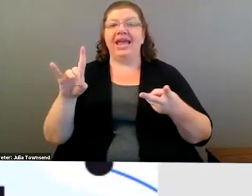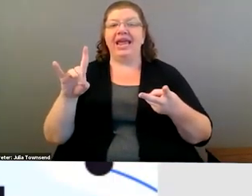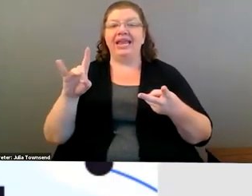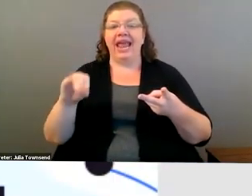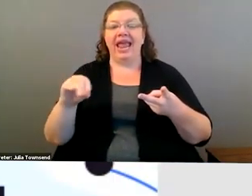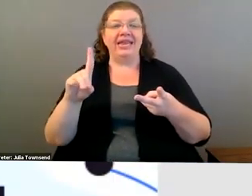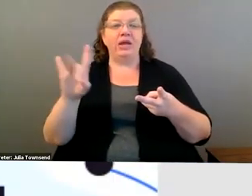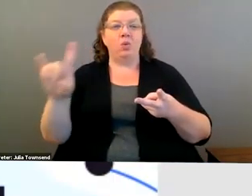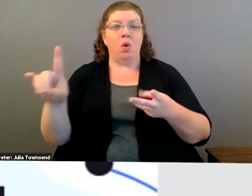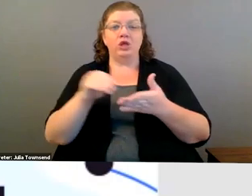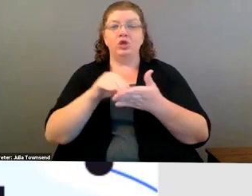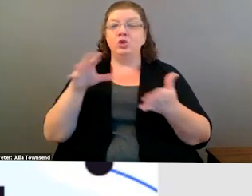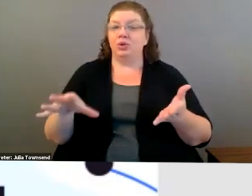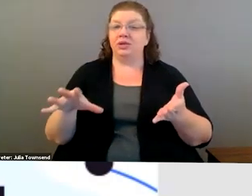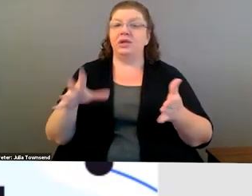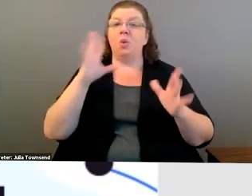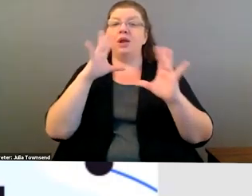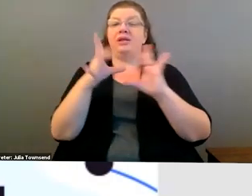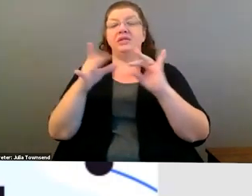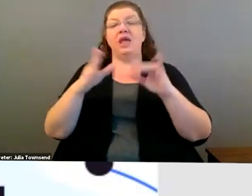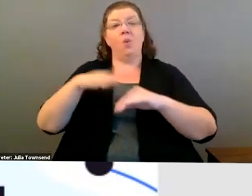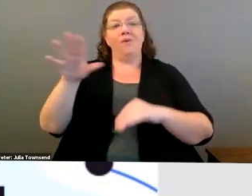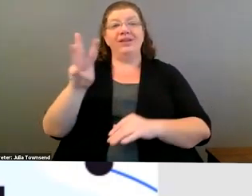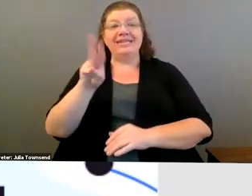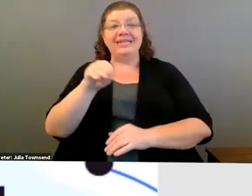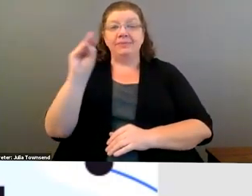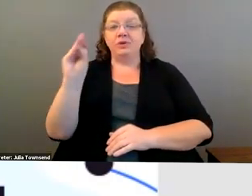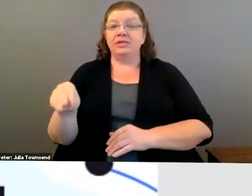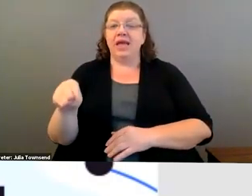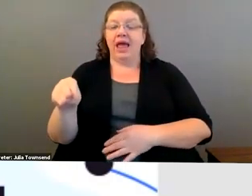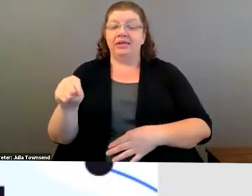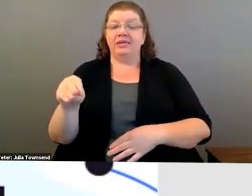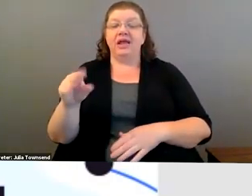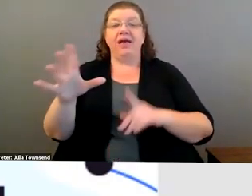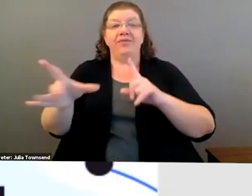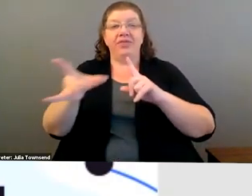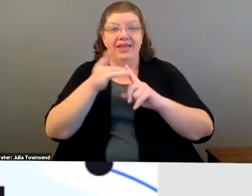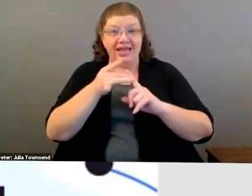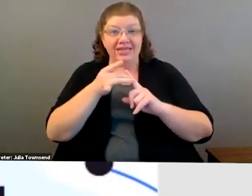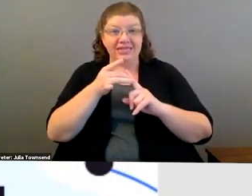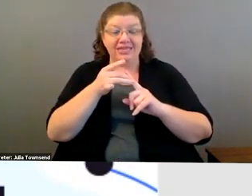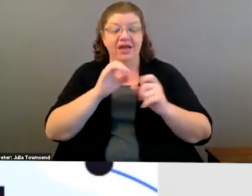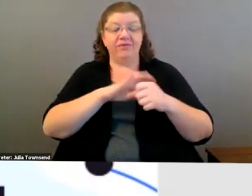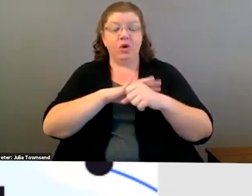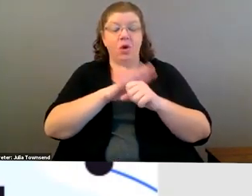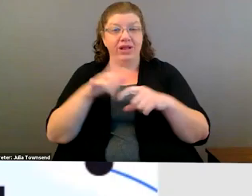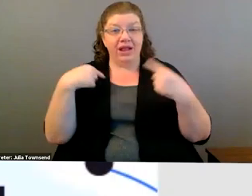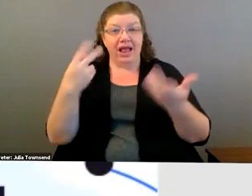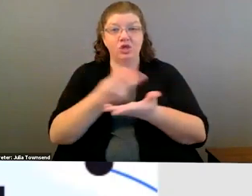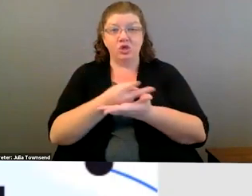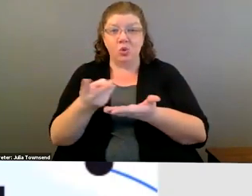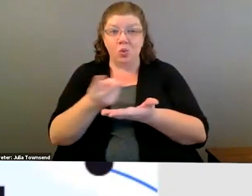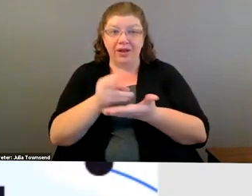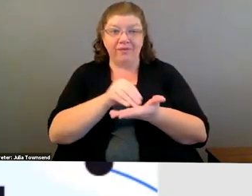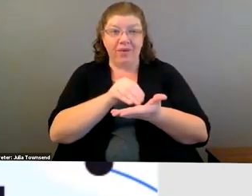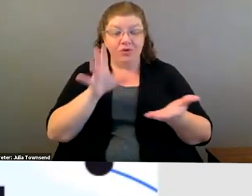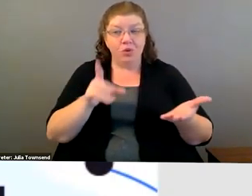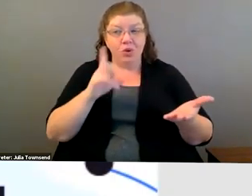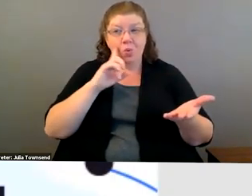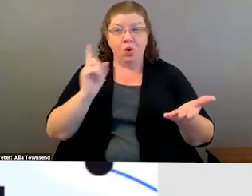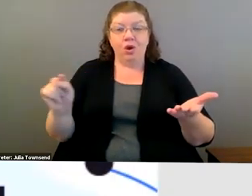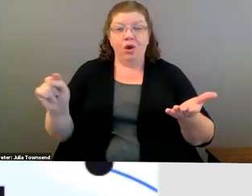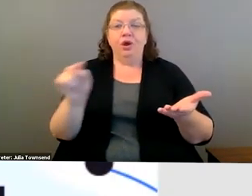y 109 entre el personal más del 60% de los casos que hemos tenido las últimas dos semanas entre los